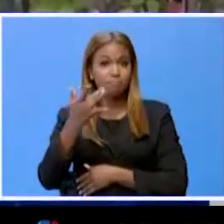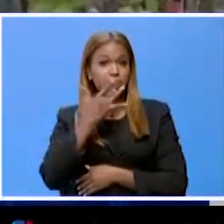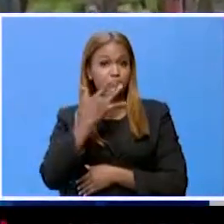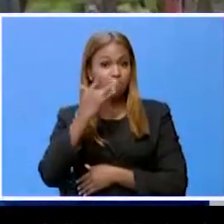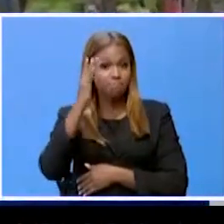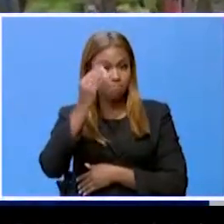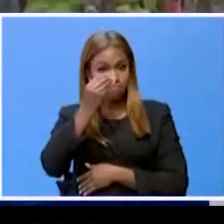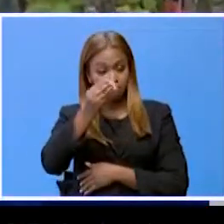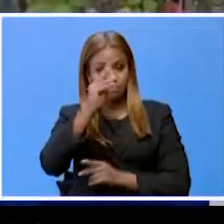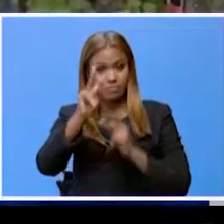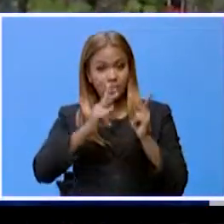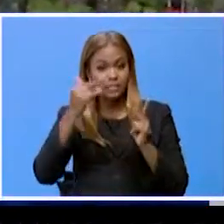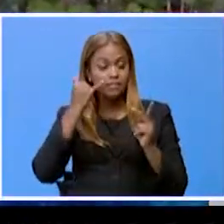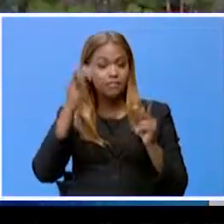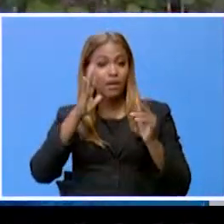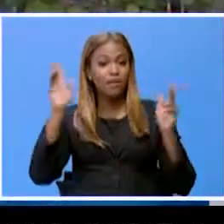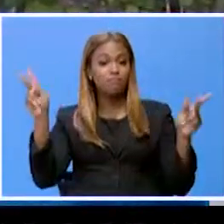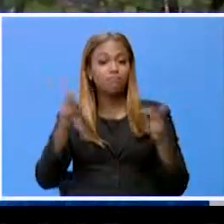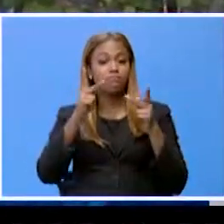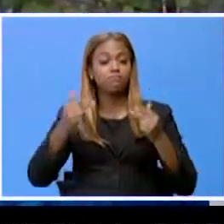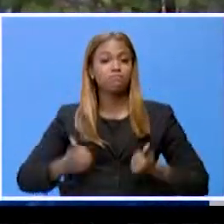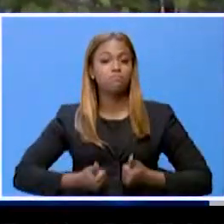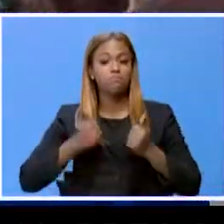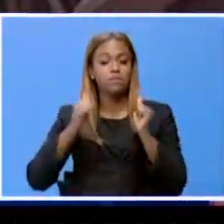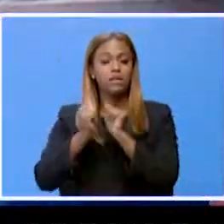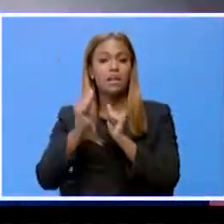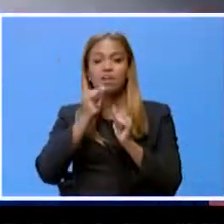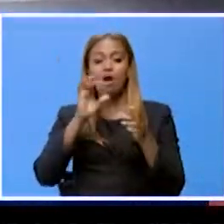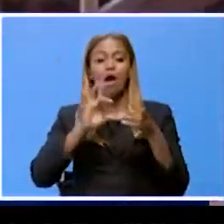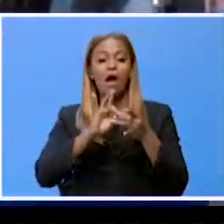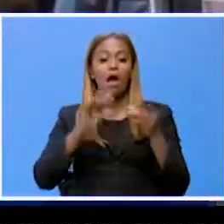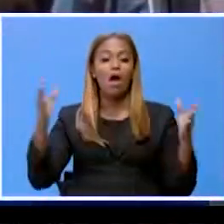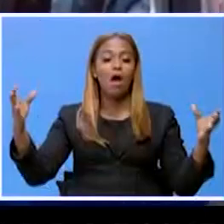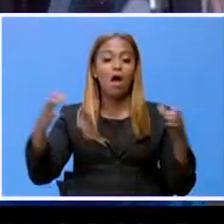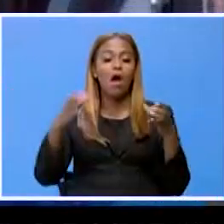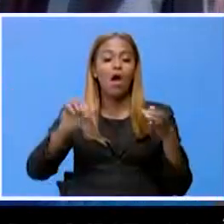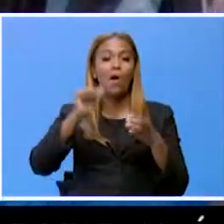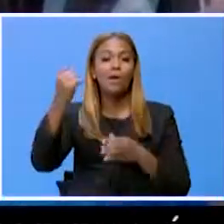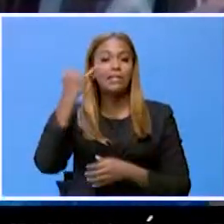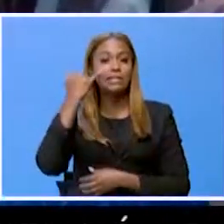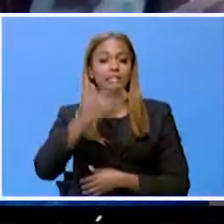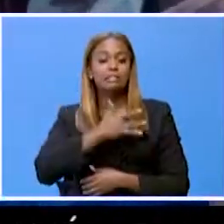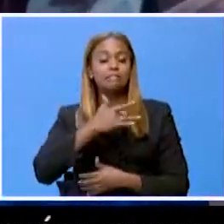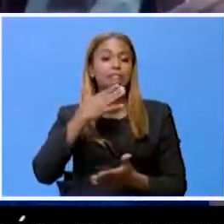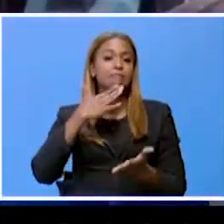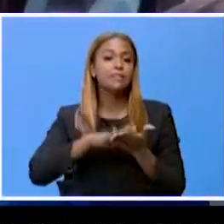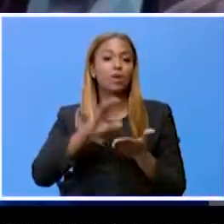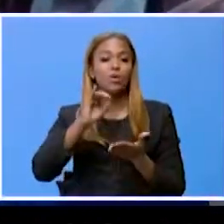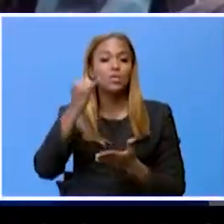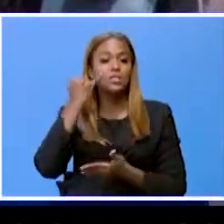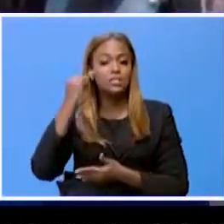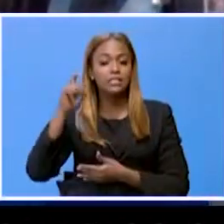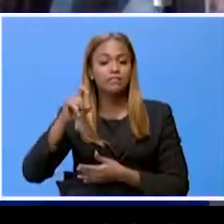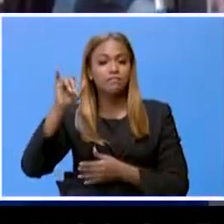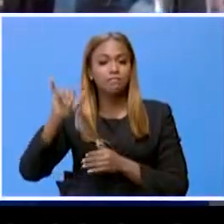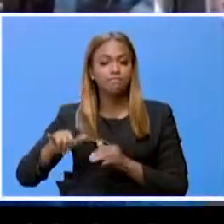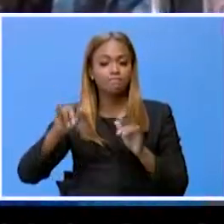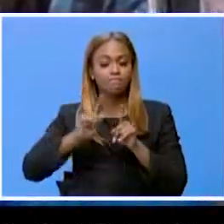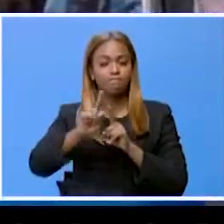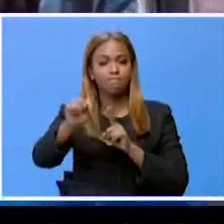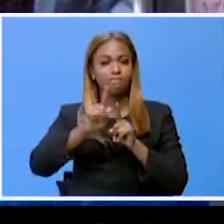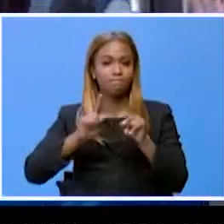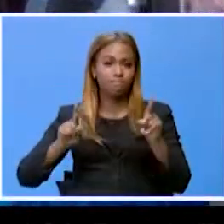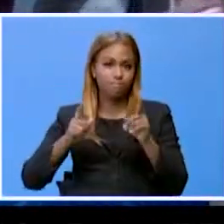se da a las personas que celebren con quienes viven y no se reúnan en otros si se sienten mal o si deben permanecer en